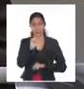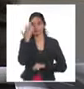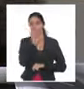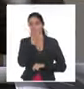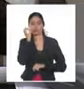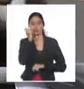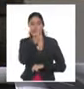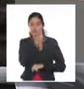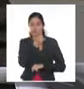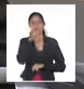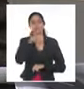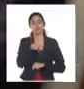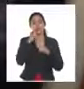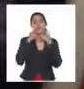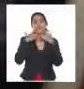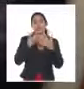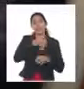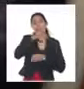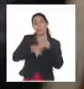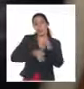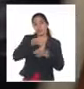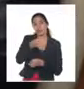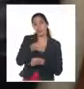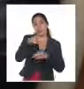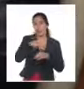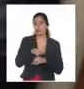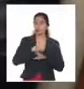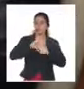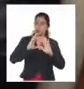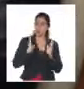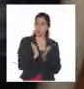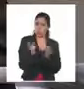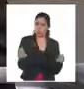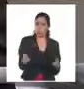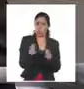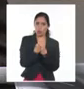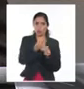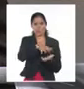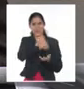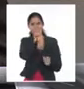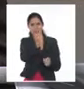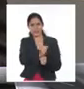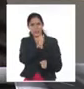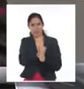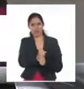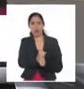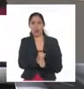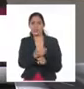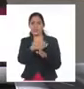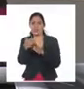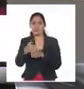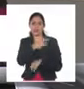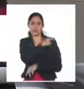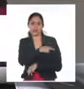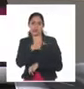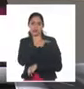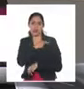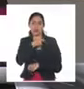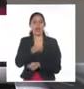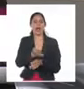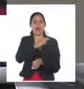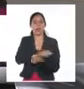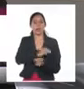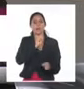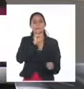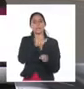Ojeda, significó que no se trata solo del completamiento de las plantillas. Cada vez que empecemos hablando de cuadro, hay que empezar hablando de firmeza